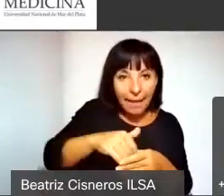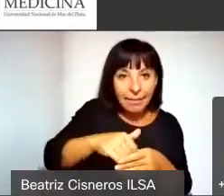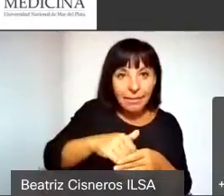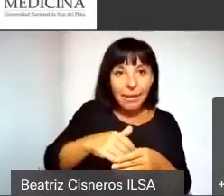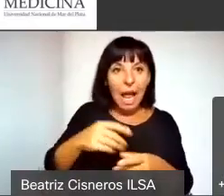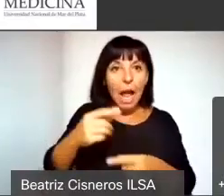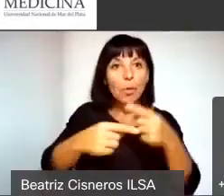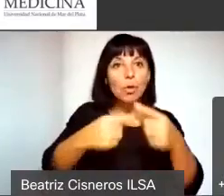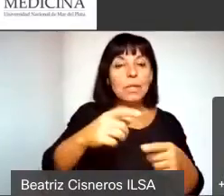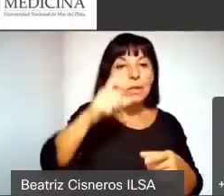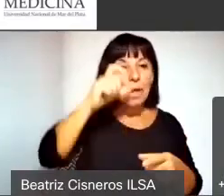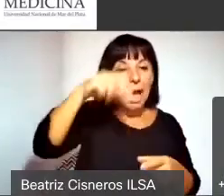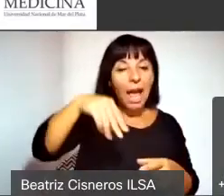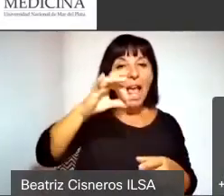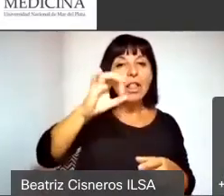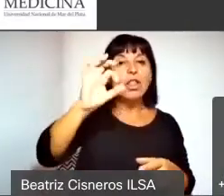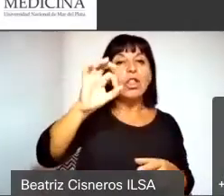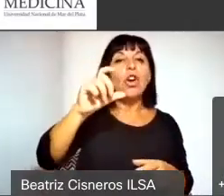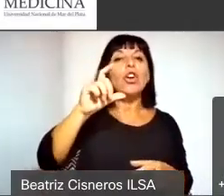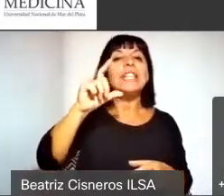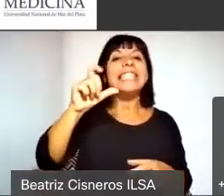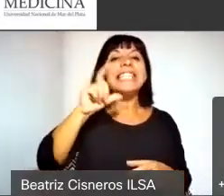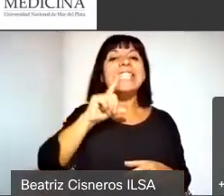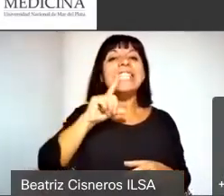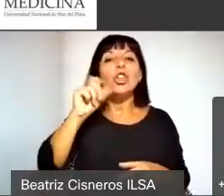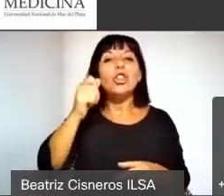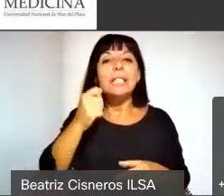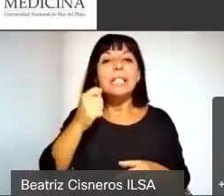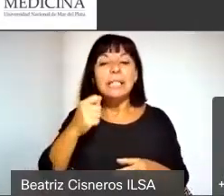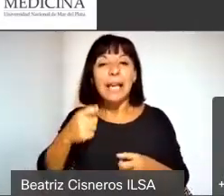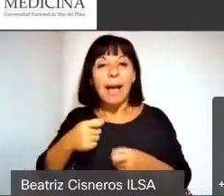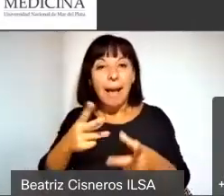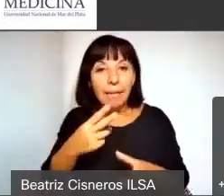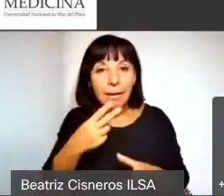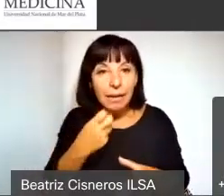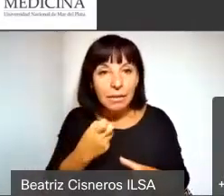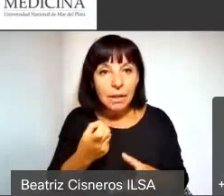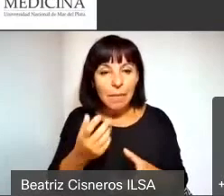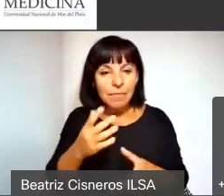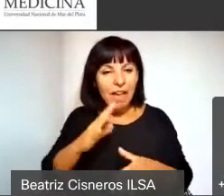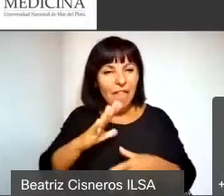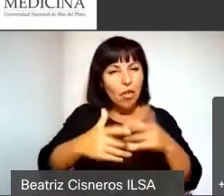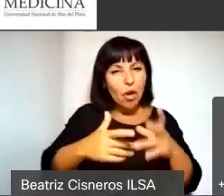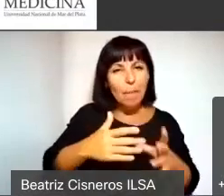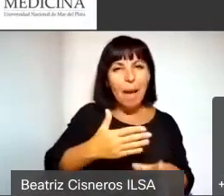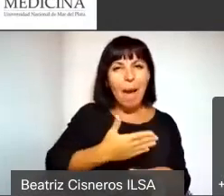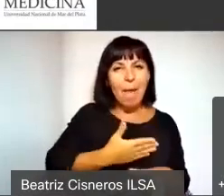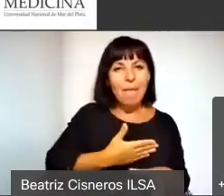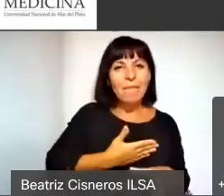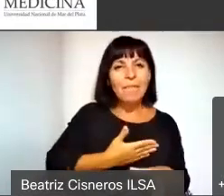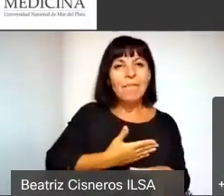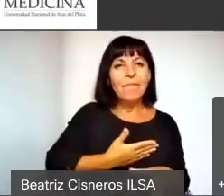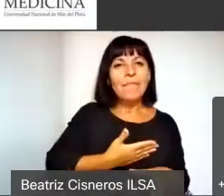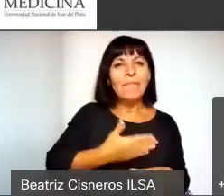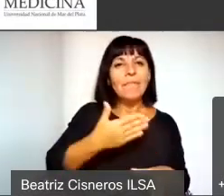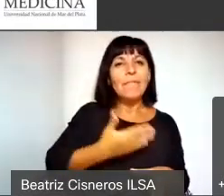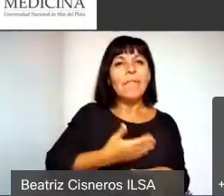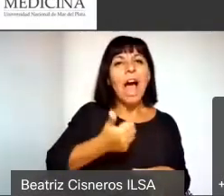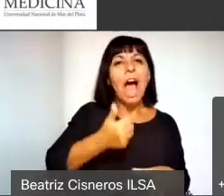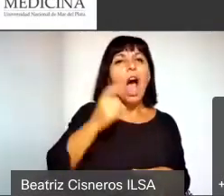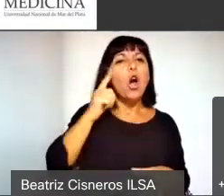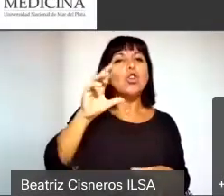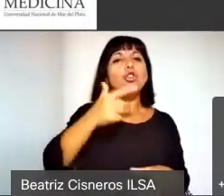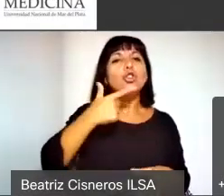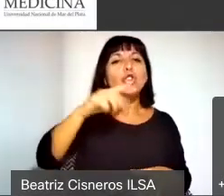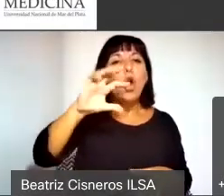gasto energético, como dijimos anteriormente, y se forma un fagosoma. Para poder degradar ese material foráneo, se